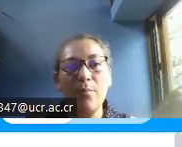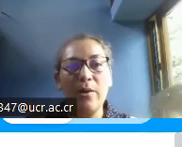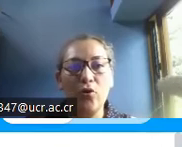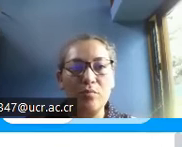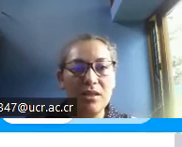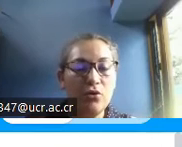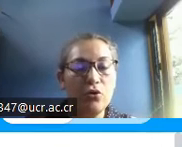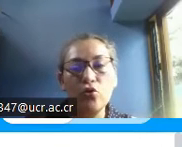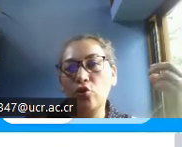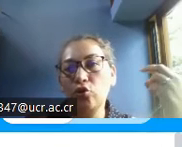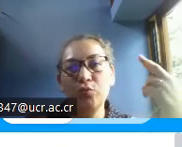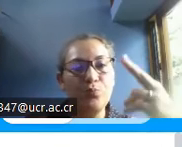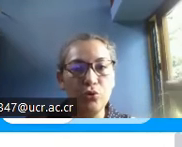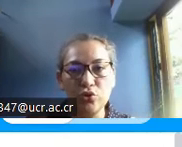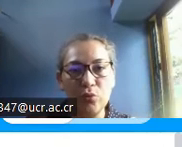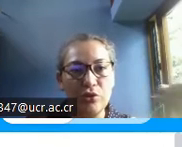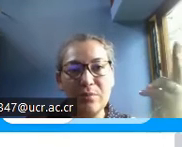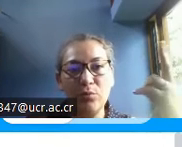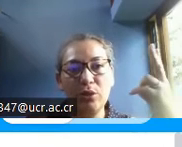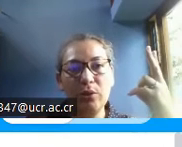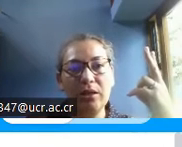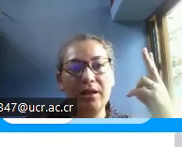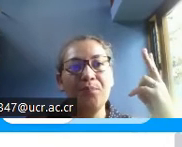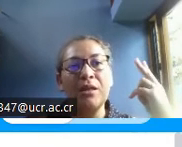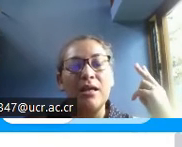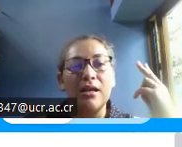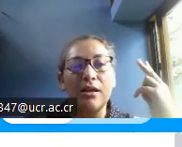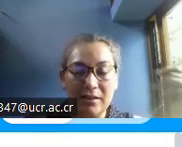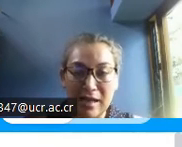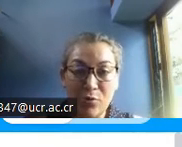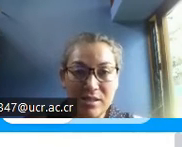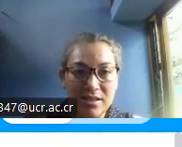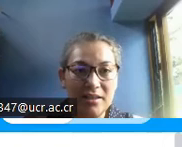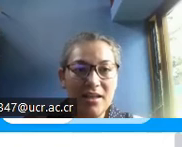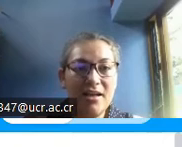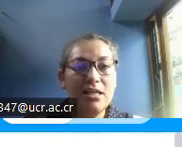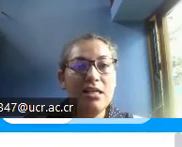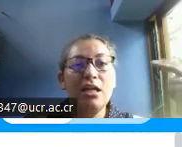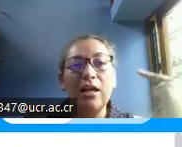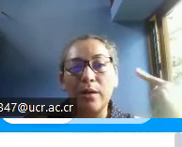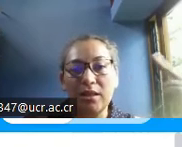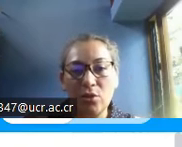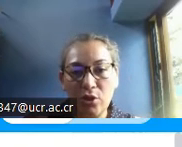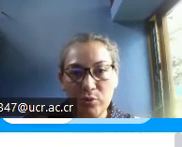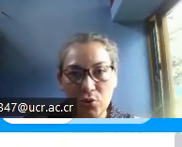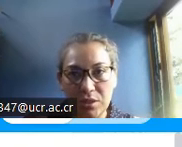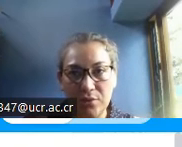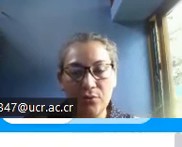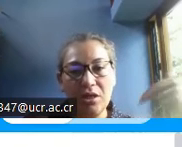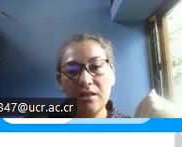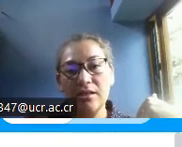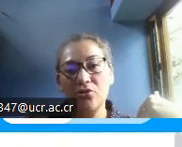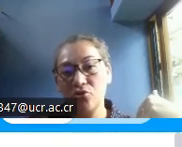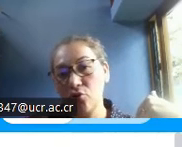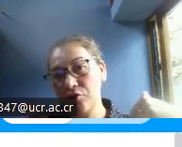quieran para un video con 2 puntos, como lo estamos viendo acá. Plantear nuestra idea y el objetivo de nuestro